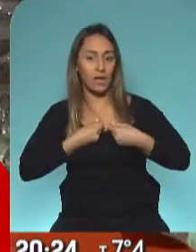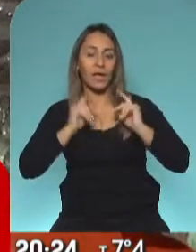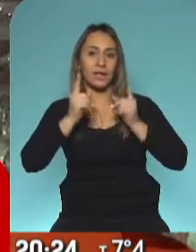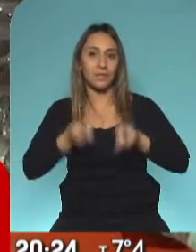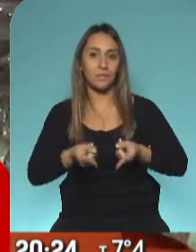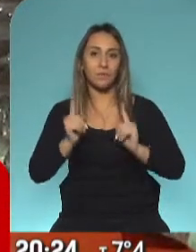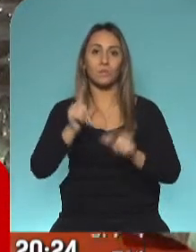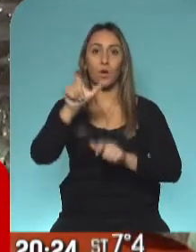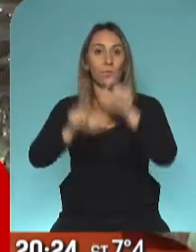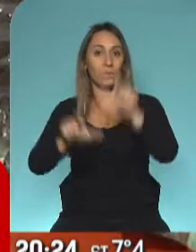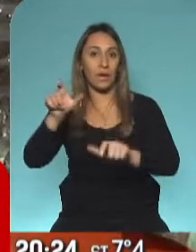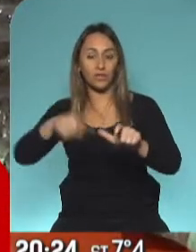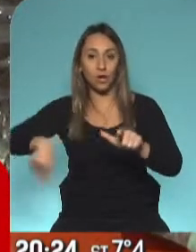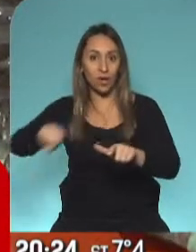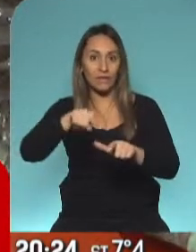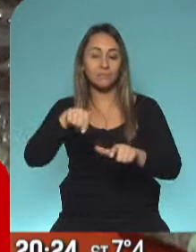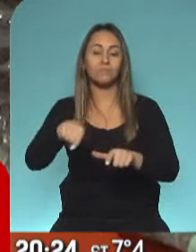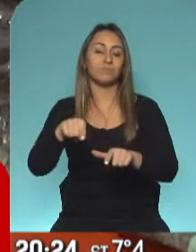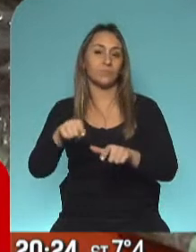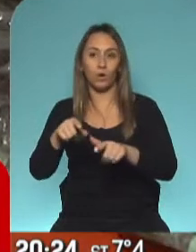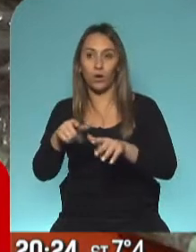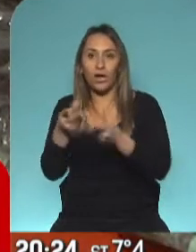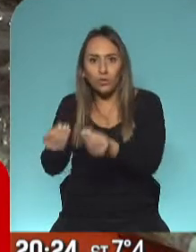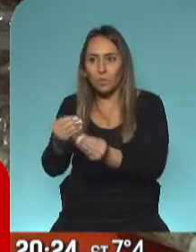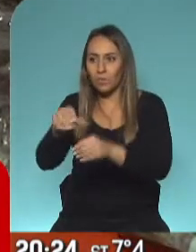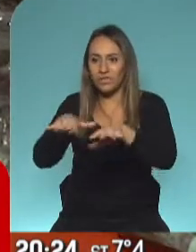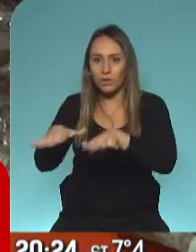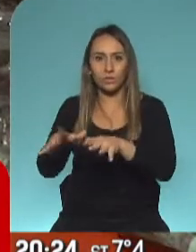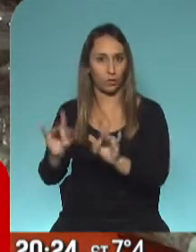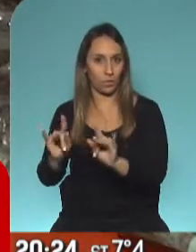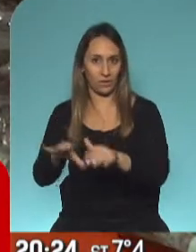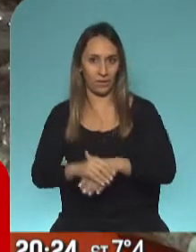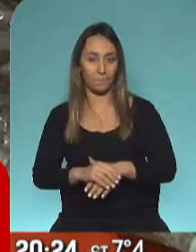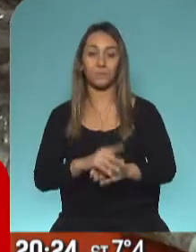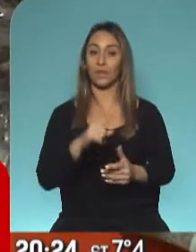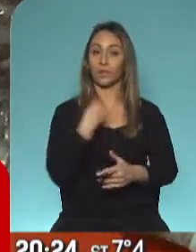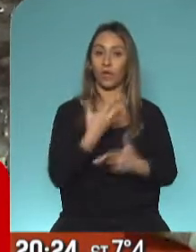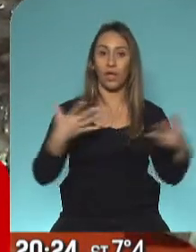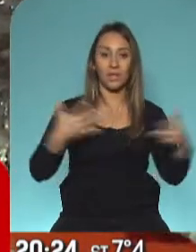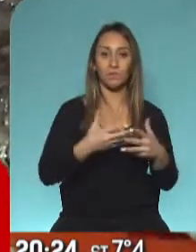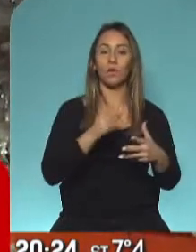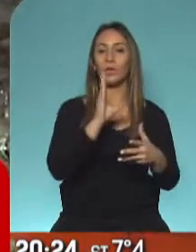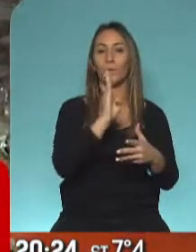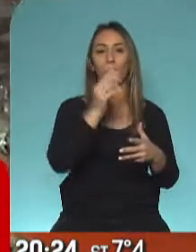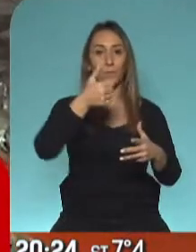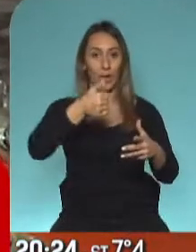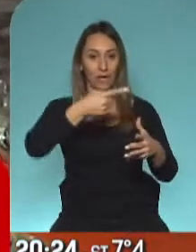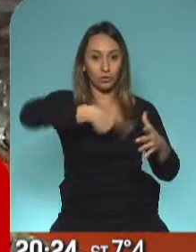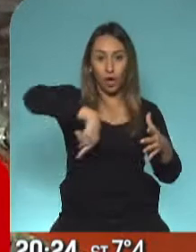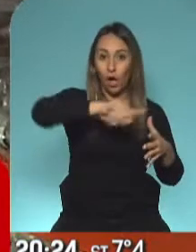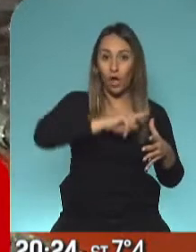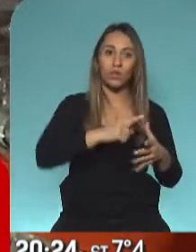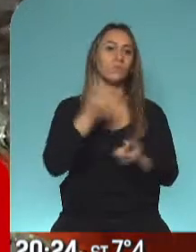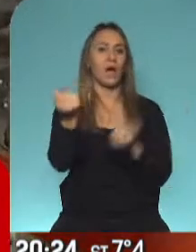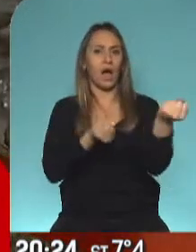aquellas personas que están en esta situación todos los empleados todas las personas que pertenecen al equipo salen con los